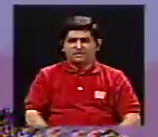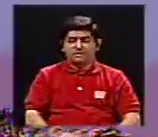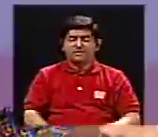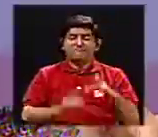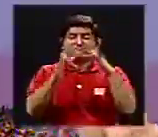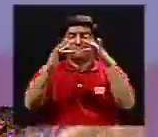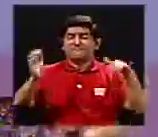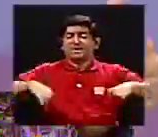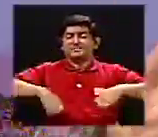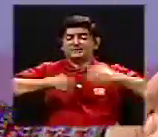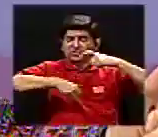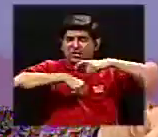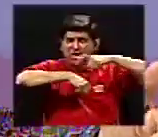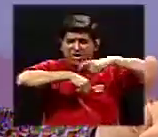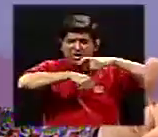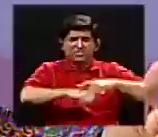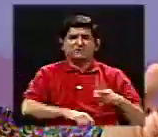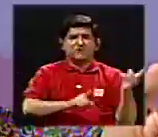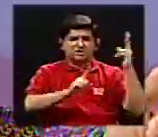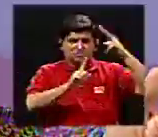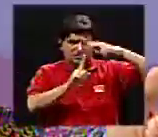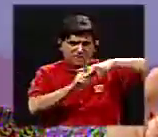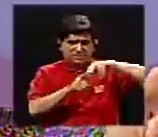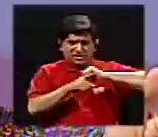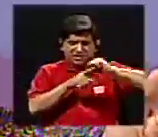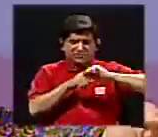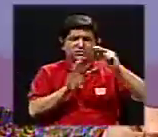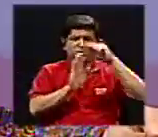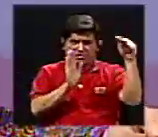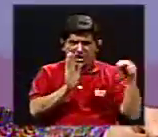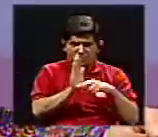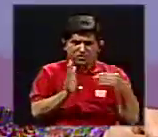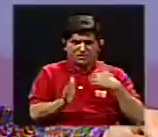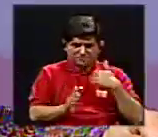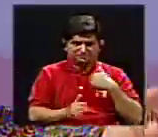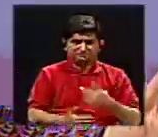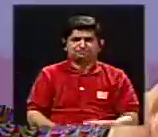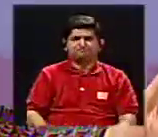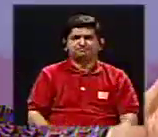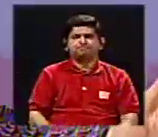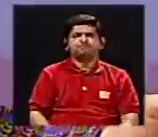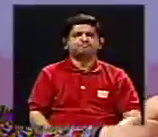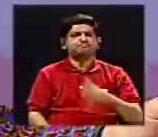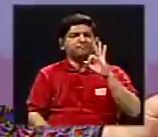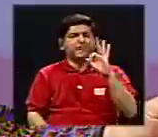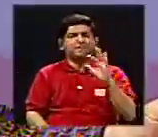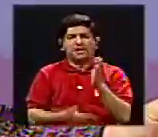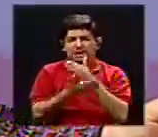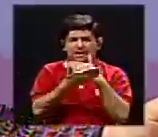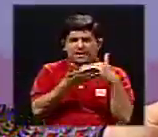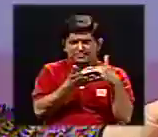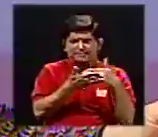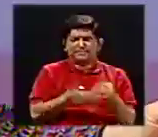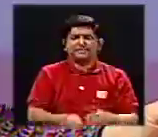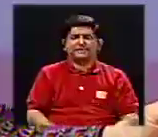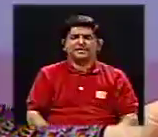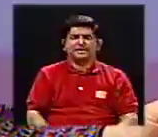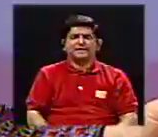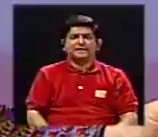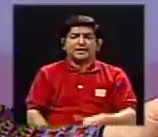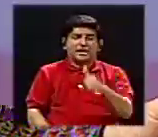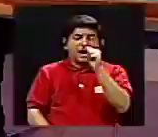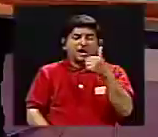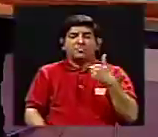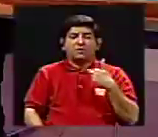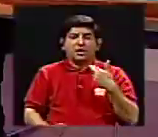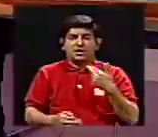gran vacío a la hora de poner en práctica estas normativas que tenemos. Bueno, por otro lado, vemos que el agua es una